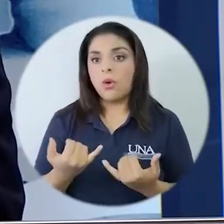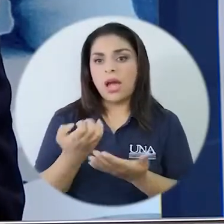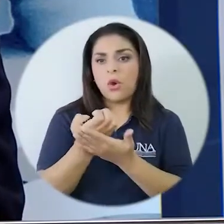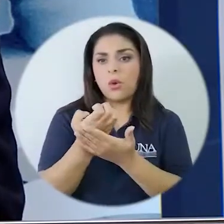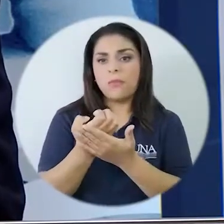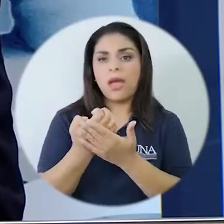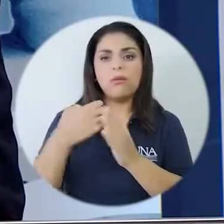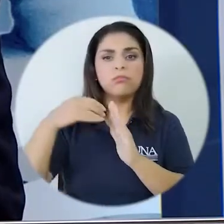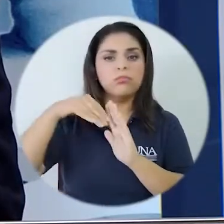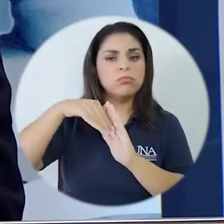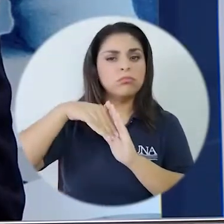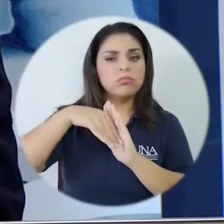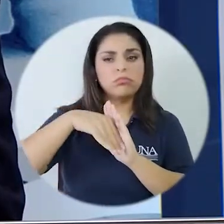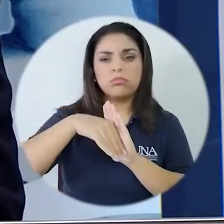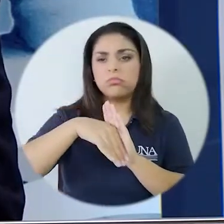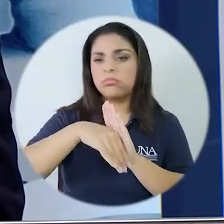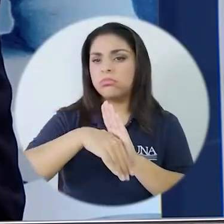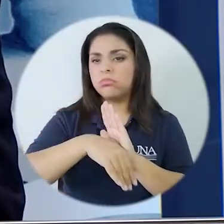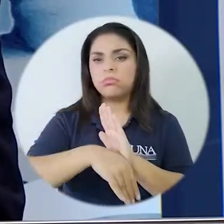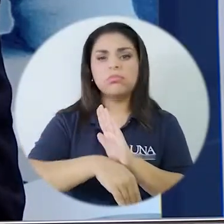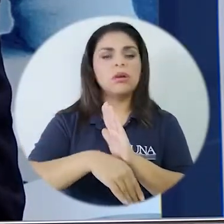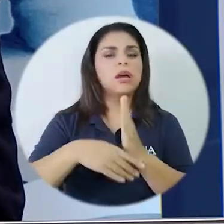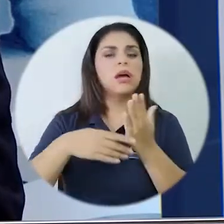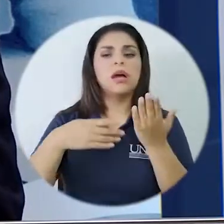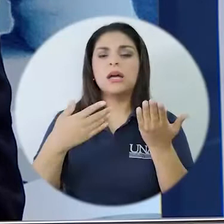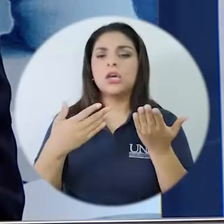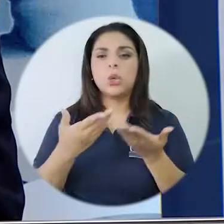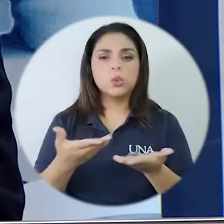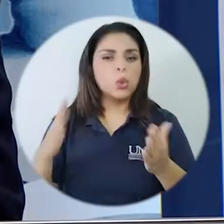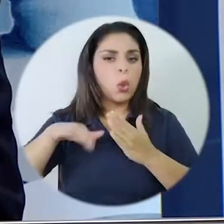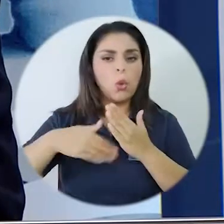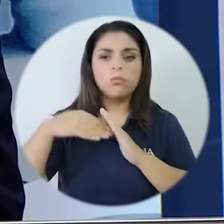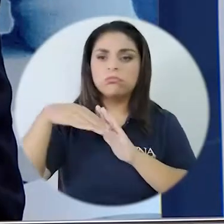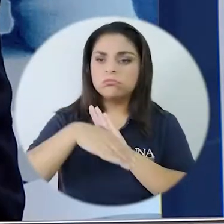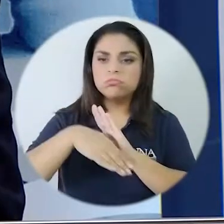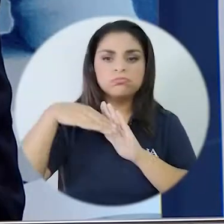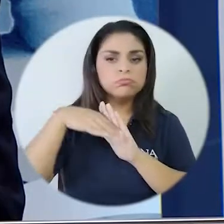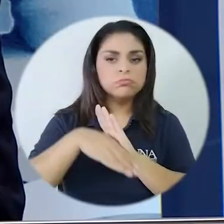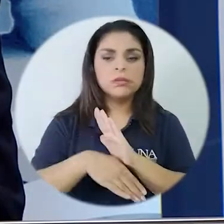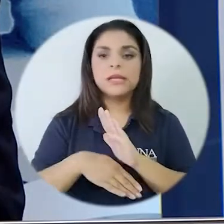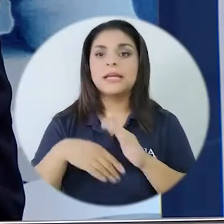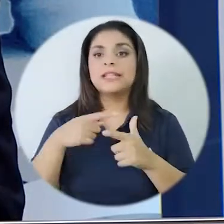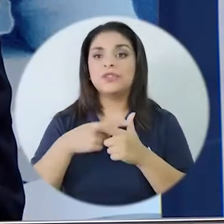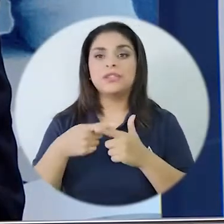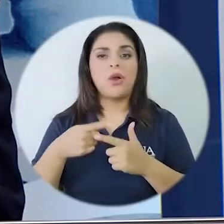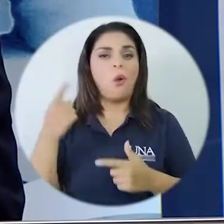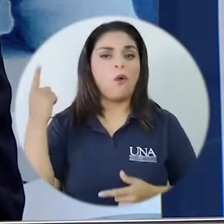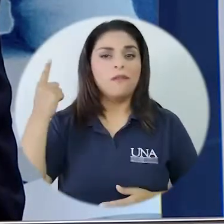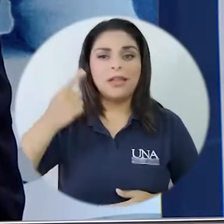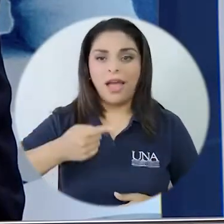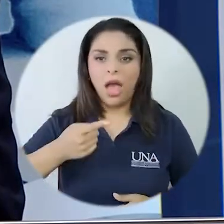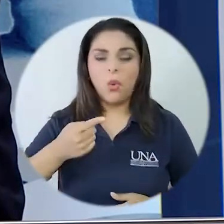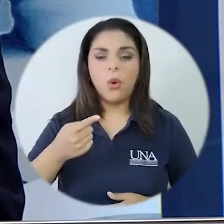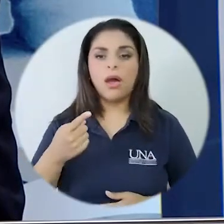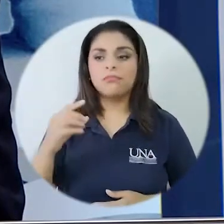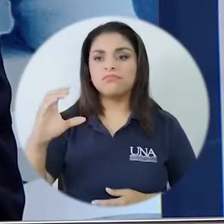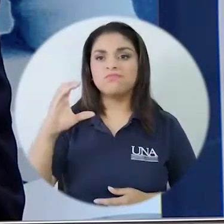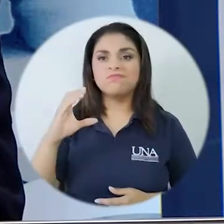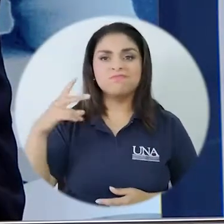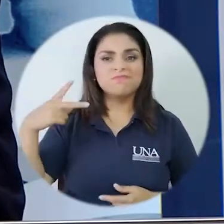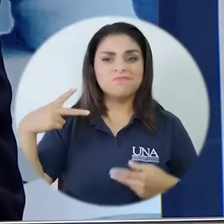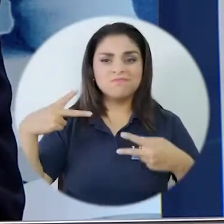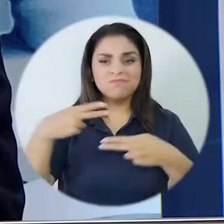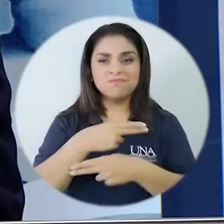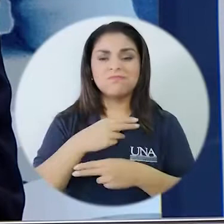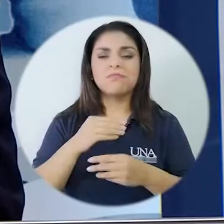el déficit crece, la deuda pública crece, la deuda externa crece, básicamente estamos obligados a hacer recortes en gastos primarios,